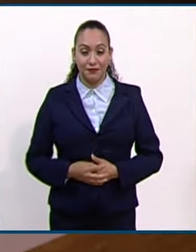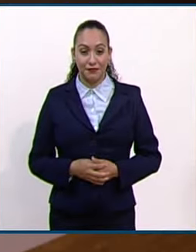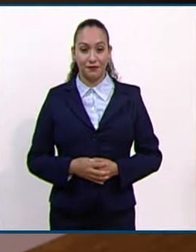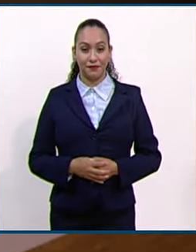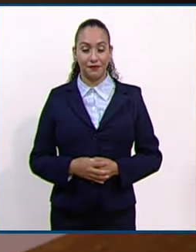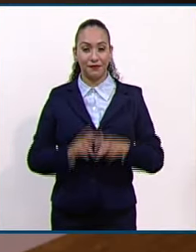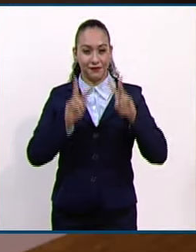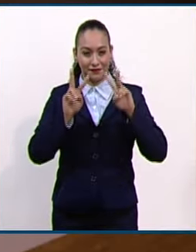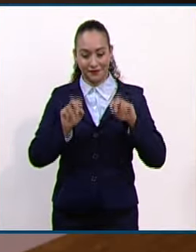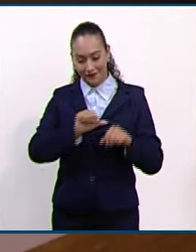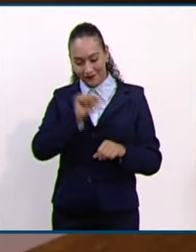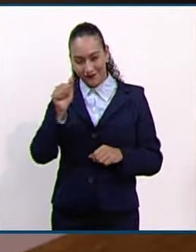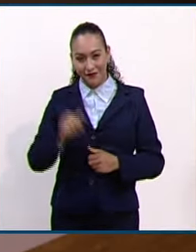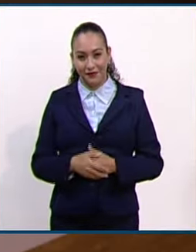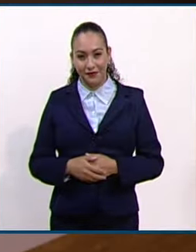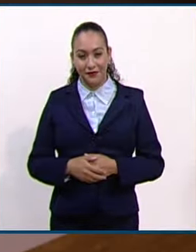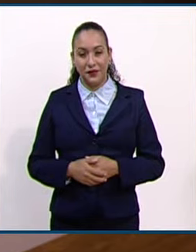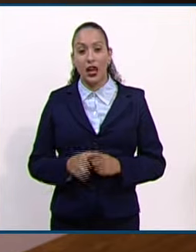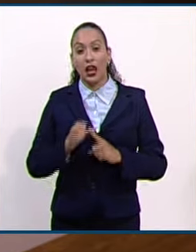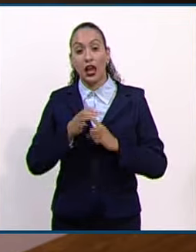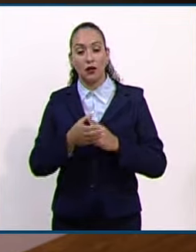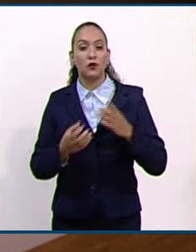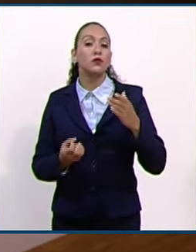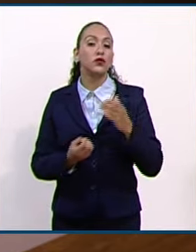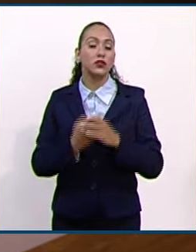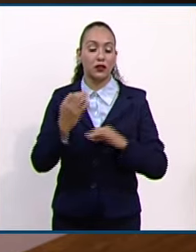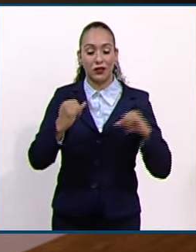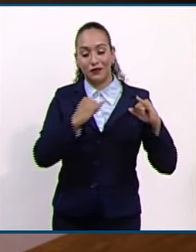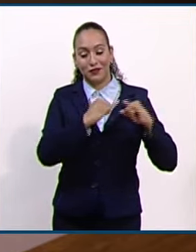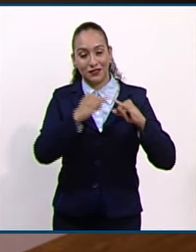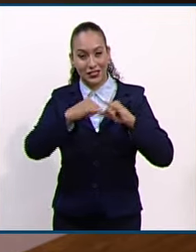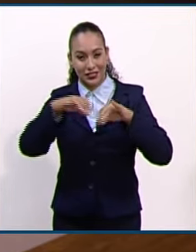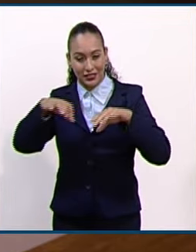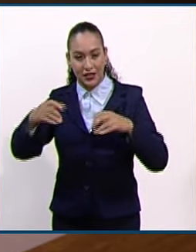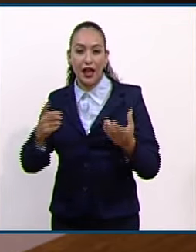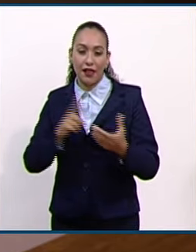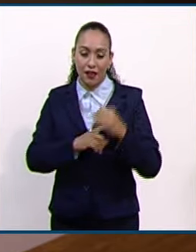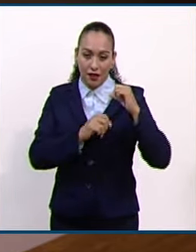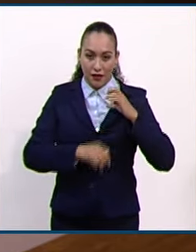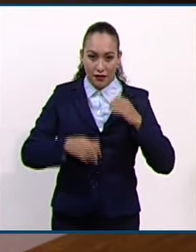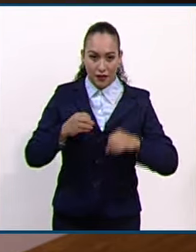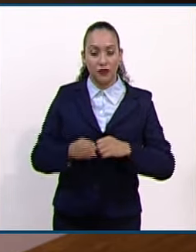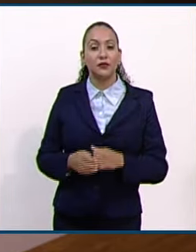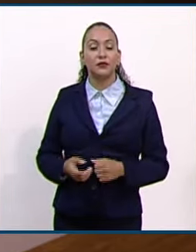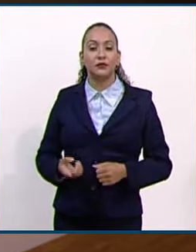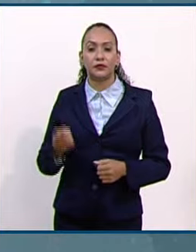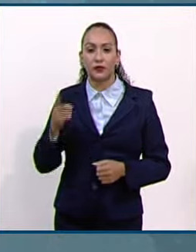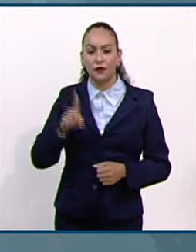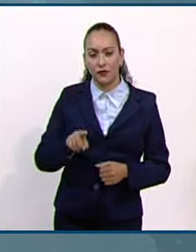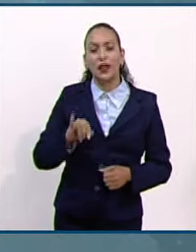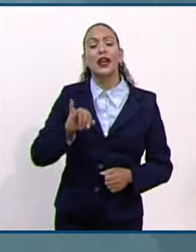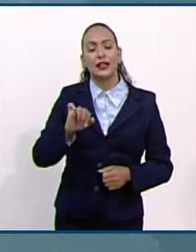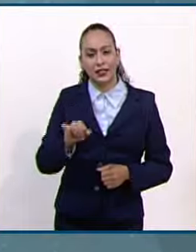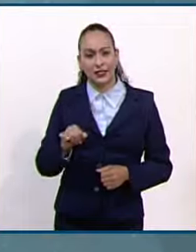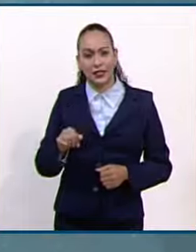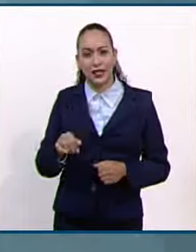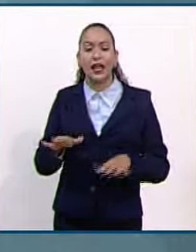En otras noticias, la Comisión de Creación de Nuevos Órganos del Consejo de la Judicatura Federal autorizó el cambio de domicilio del